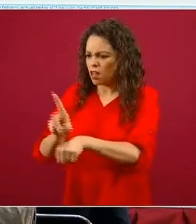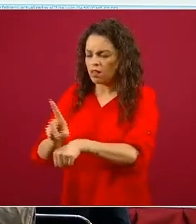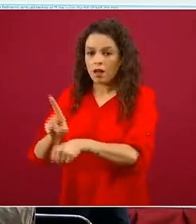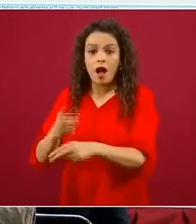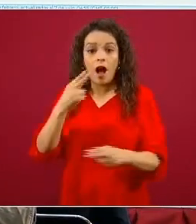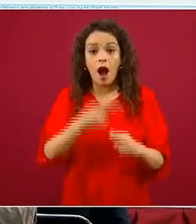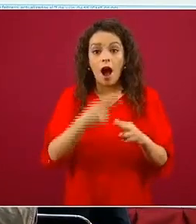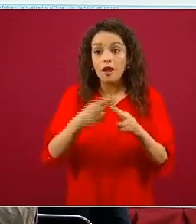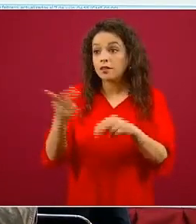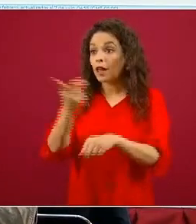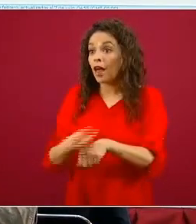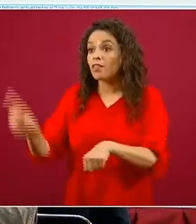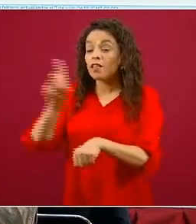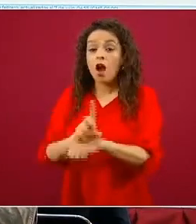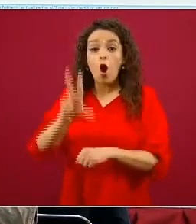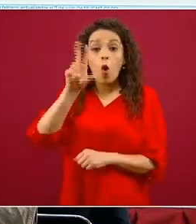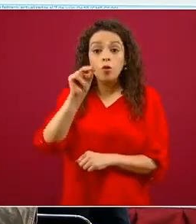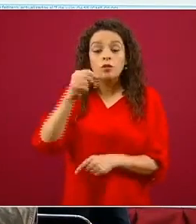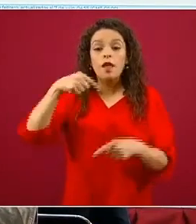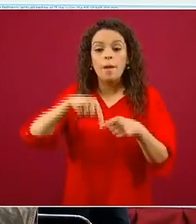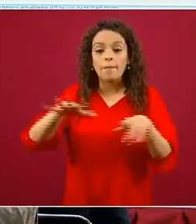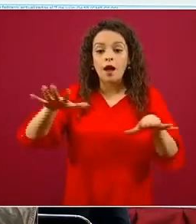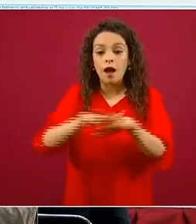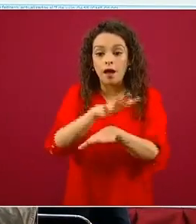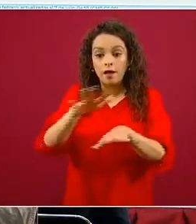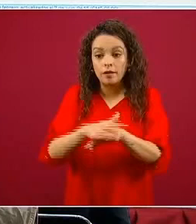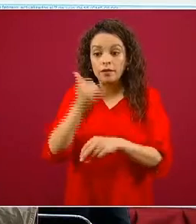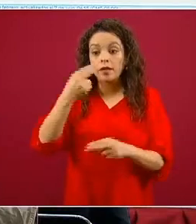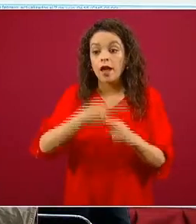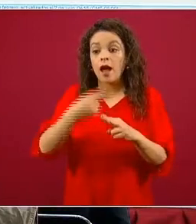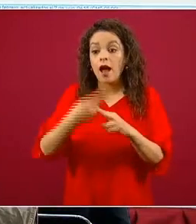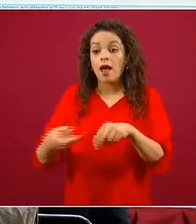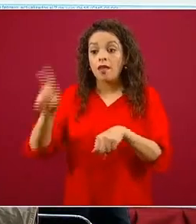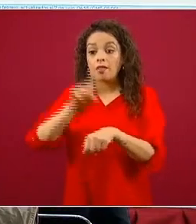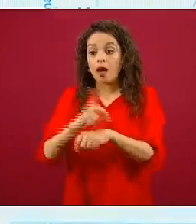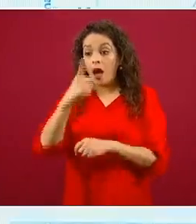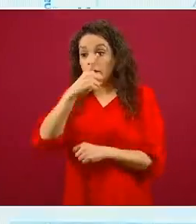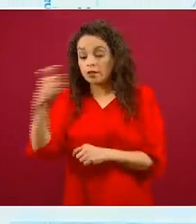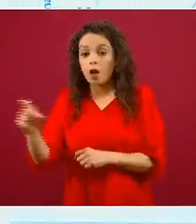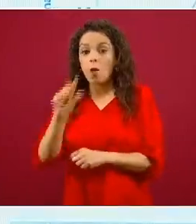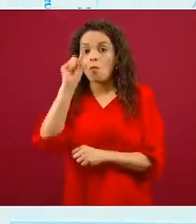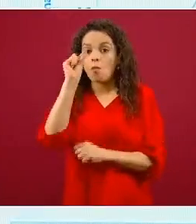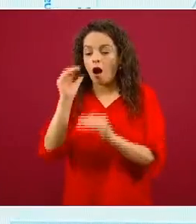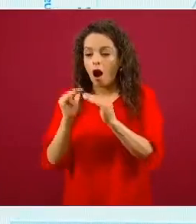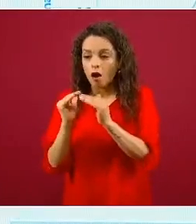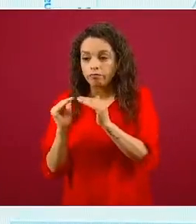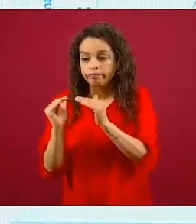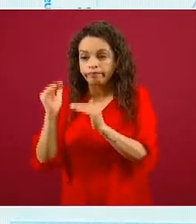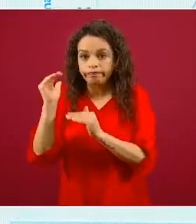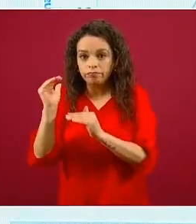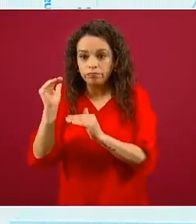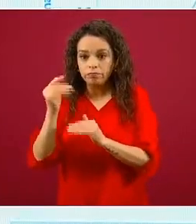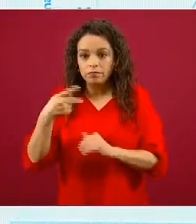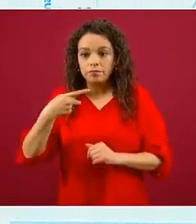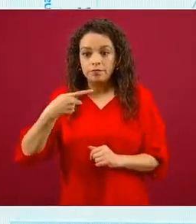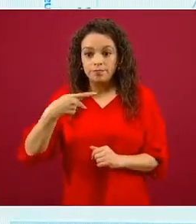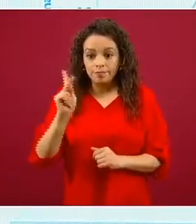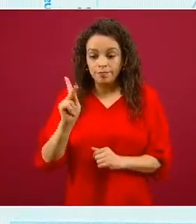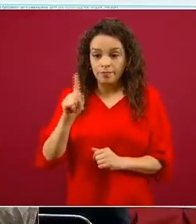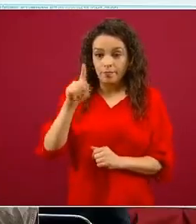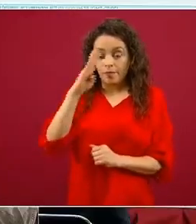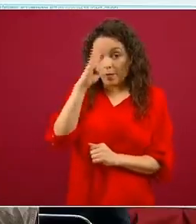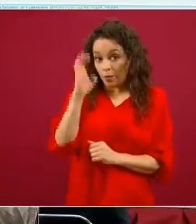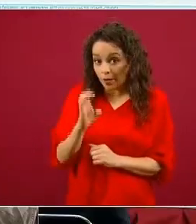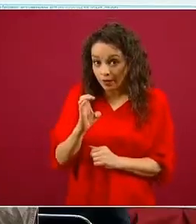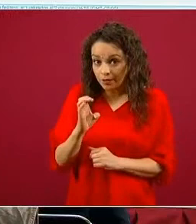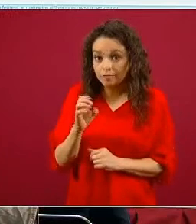empieza a haber cierta variabilidad, y es hasta el día 100 en donde hay un ligero incremento. Pero bueno, en este caso, lógicamente, Belice